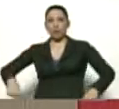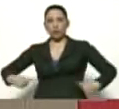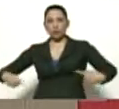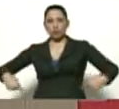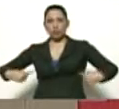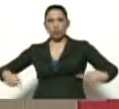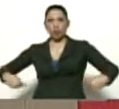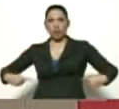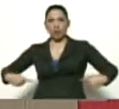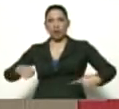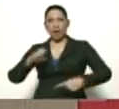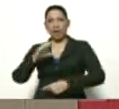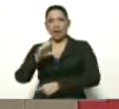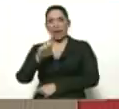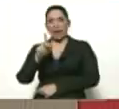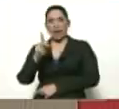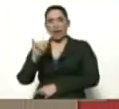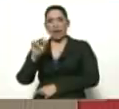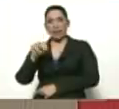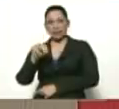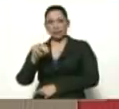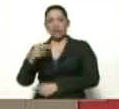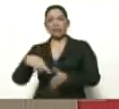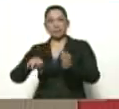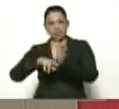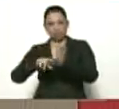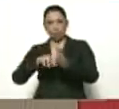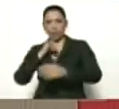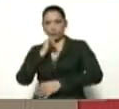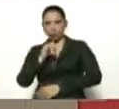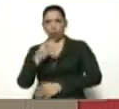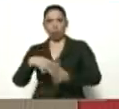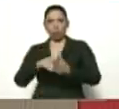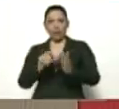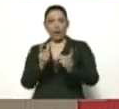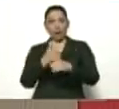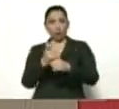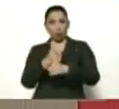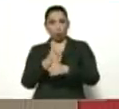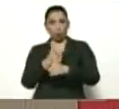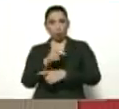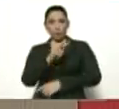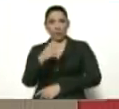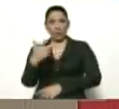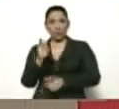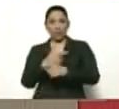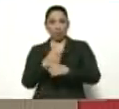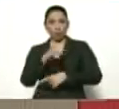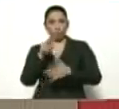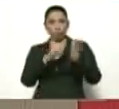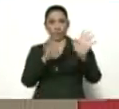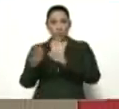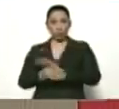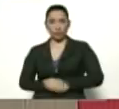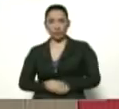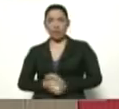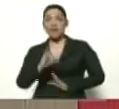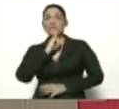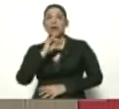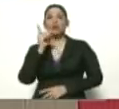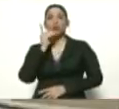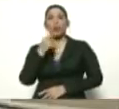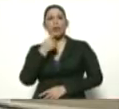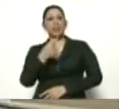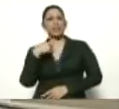king lópez repito en agosto el 23 de agosto de 2019 duke